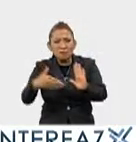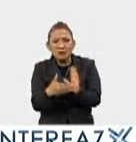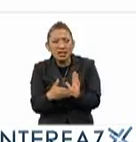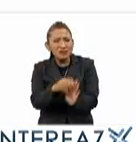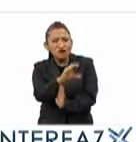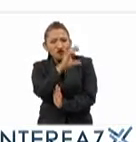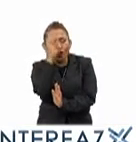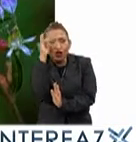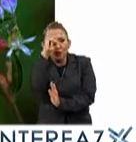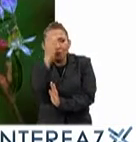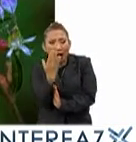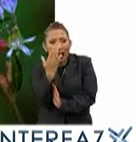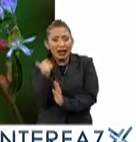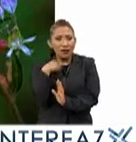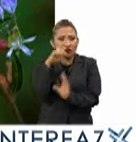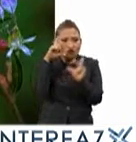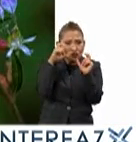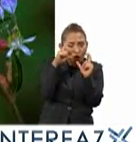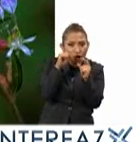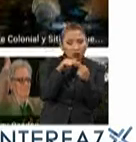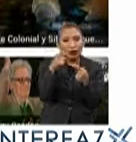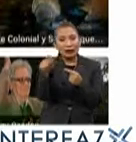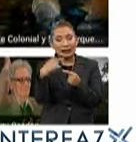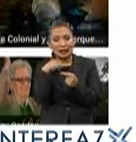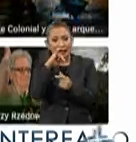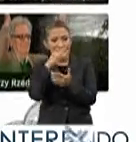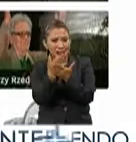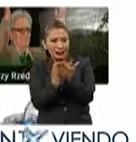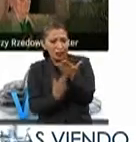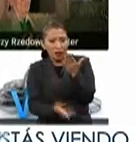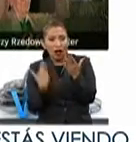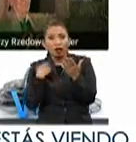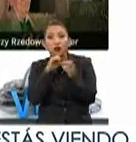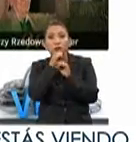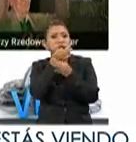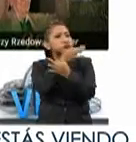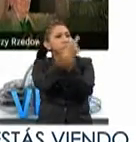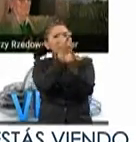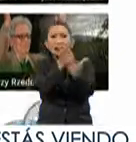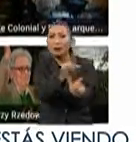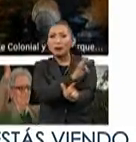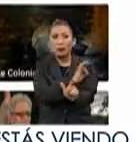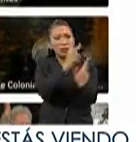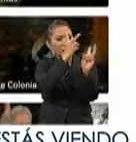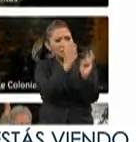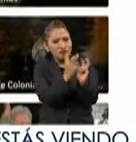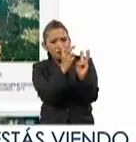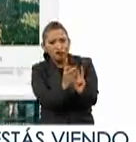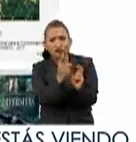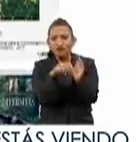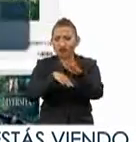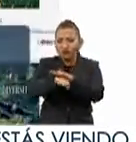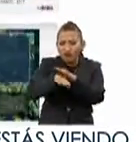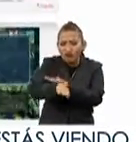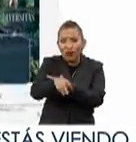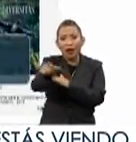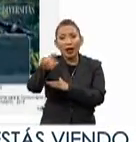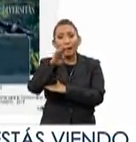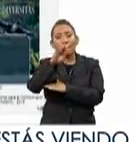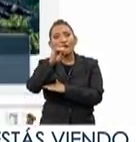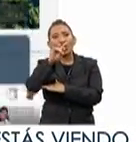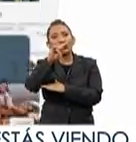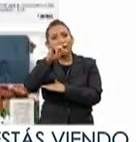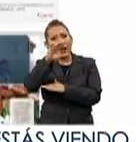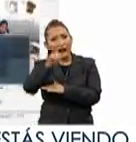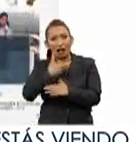100,000 imágenes, fotografías e ilustraciones que son públicas. La gente las puede descargar. Tenemos nuestra biblioteca en